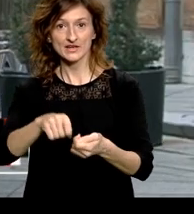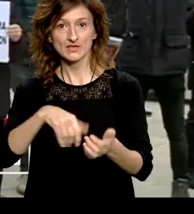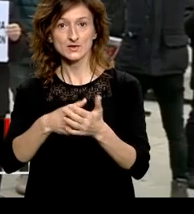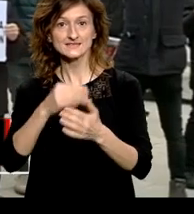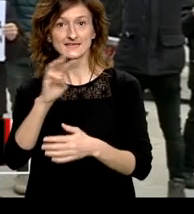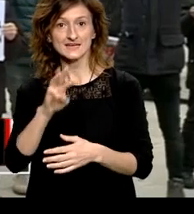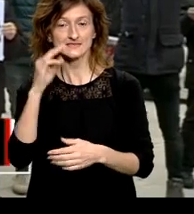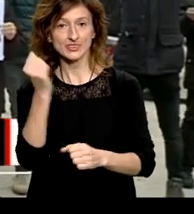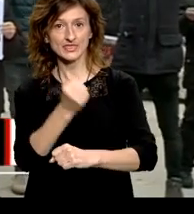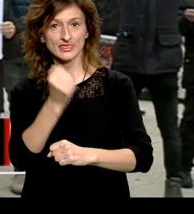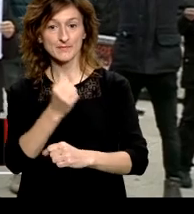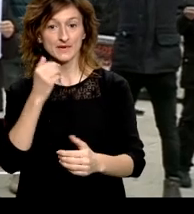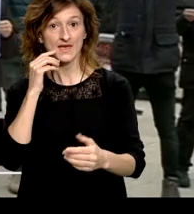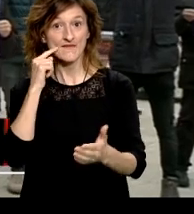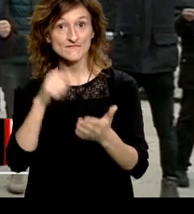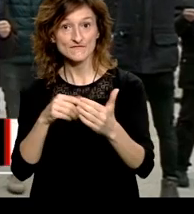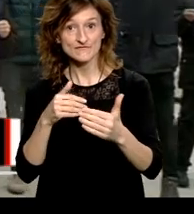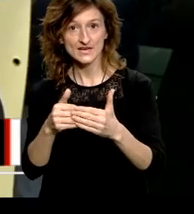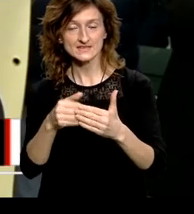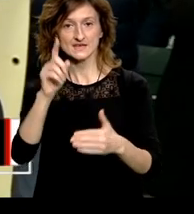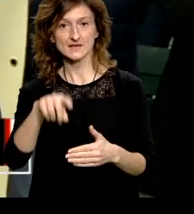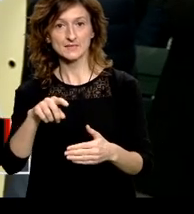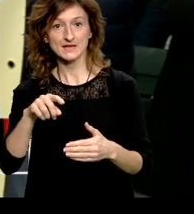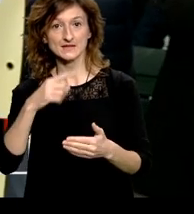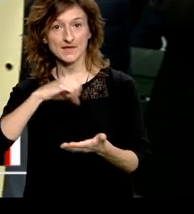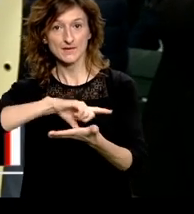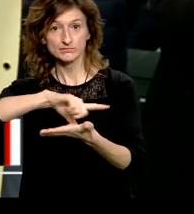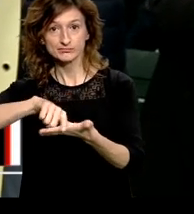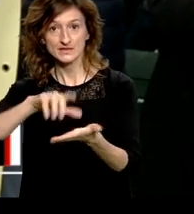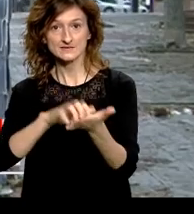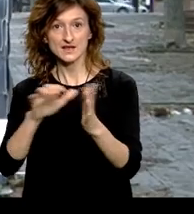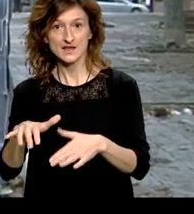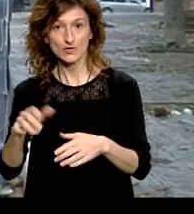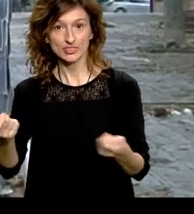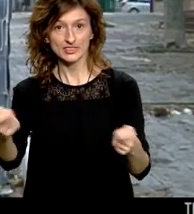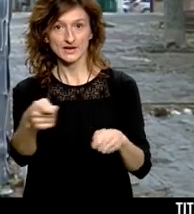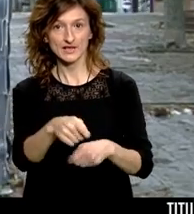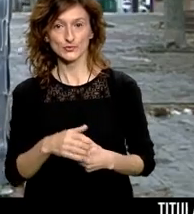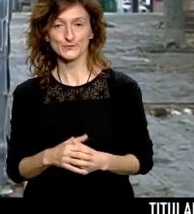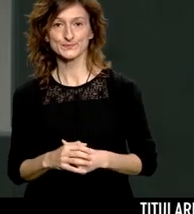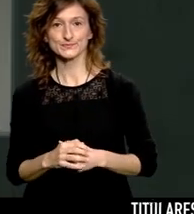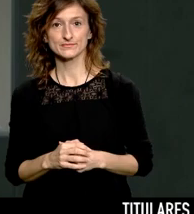3 de diciembre. Hasta esa fecha también se mantendrá el confinamiento perimetral de la comunidad.